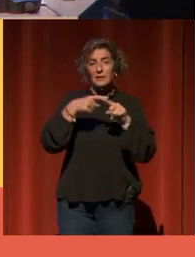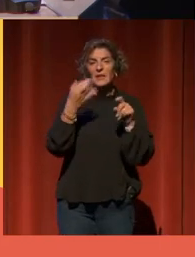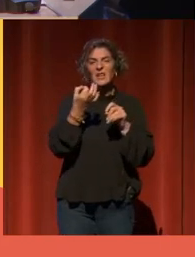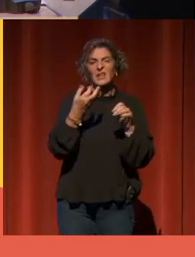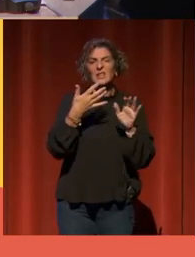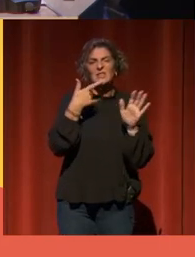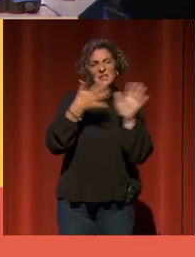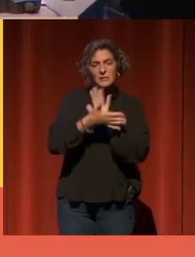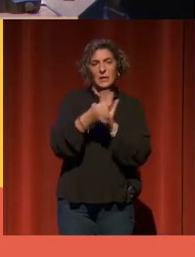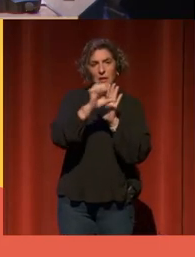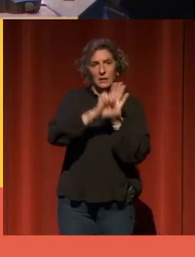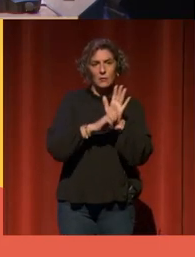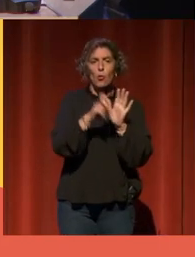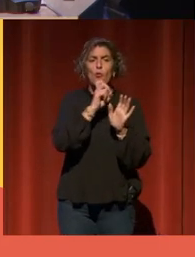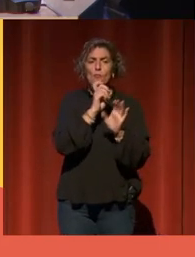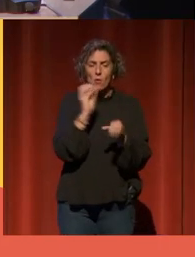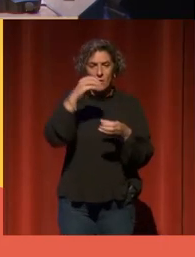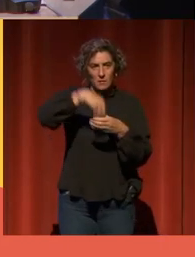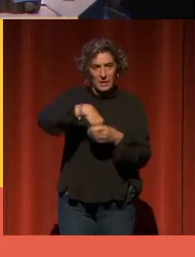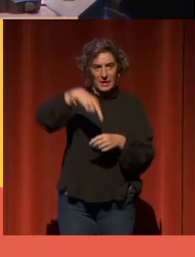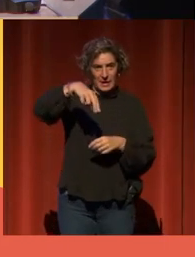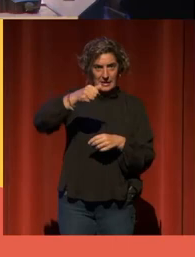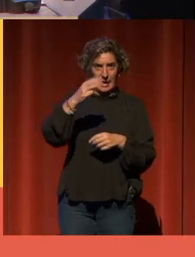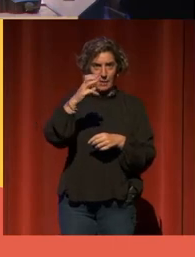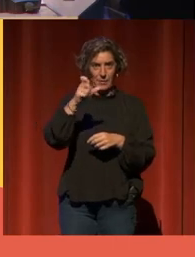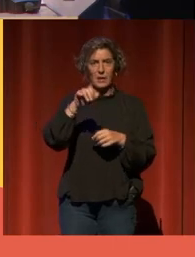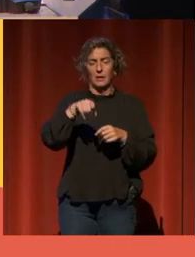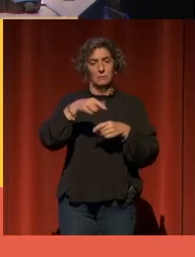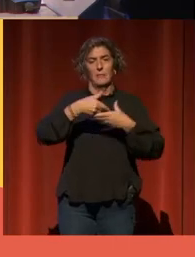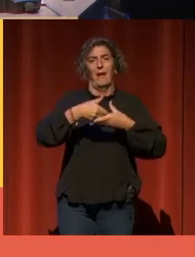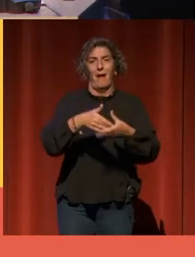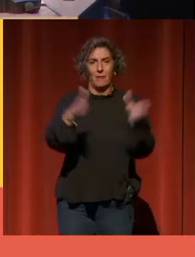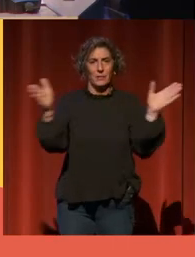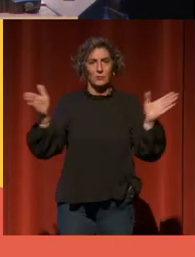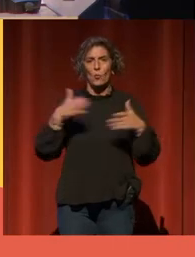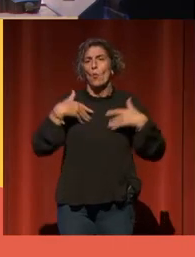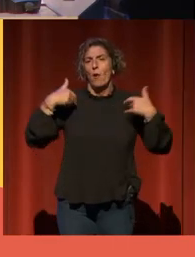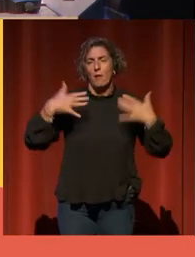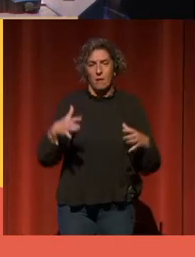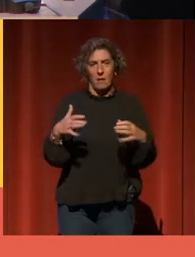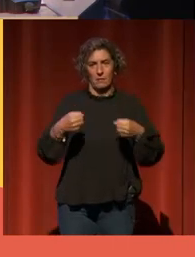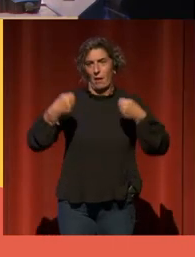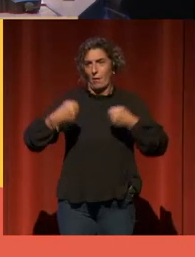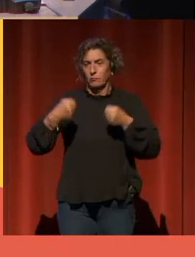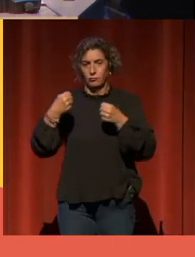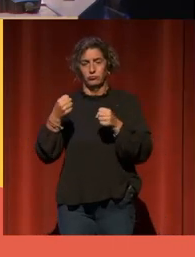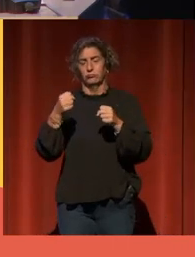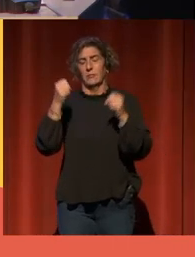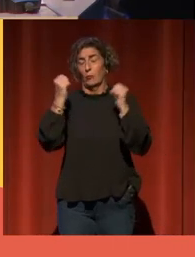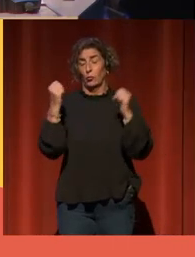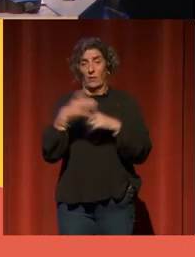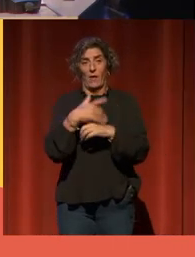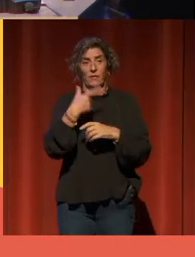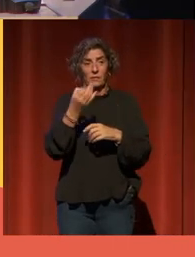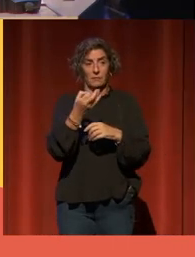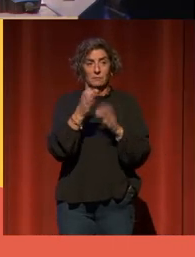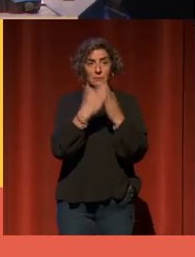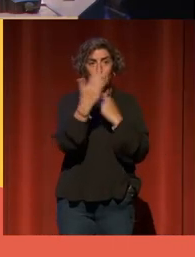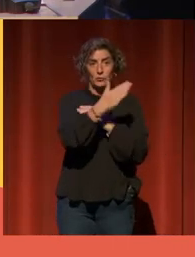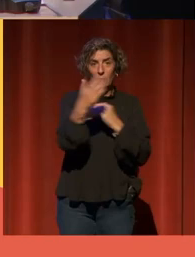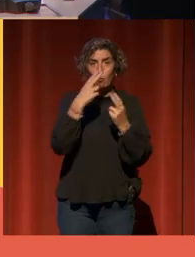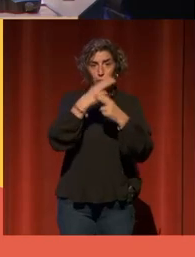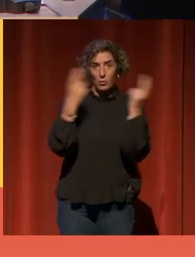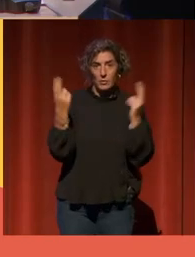de naple está abierto a todas las autoridades bibliotecarias nacionales públicas o su equivalente